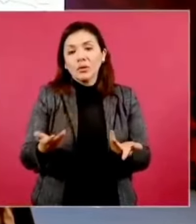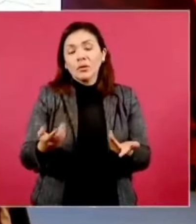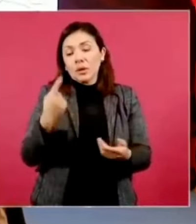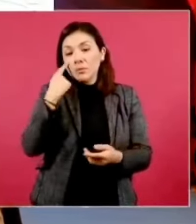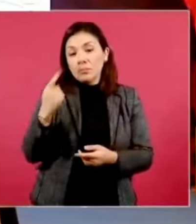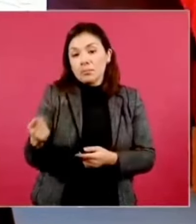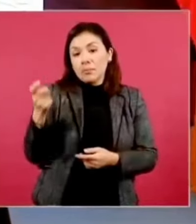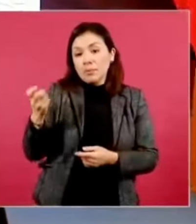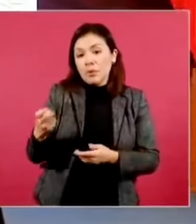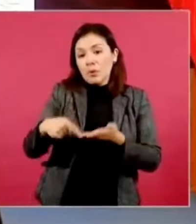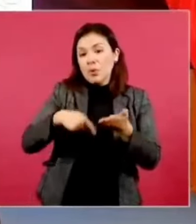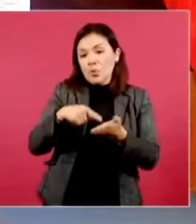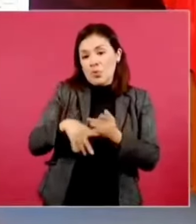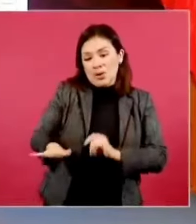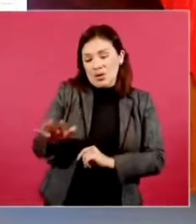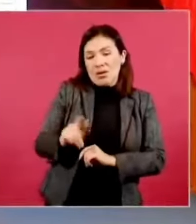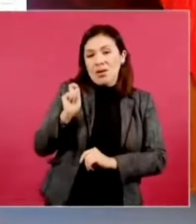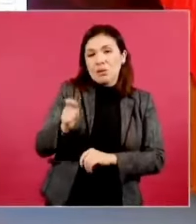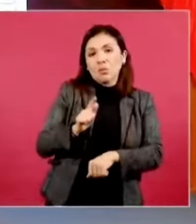Guatemala.